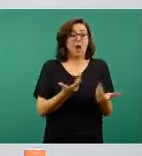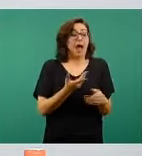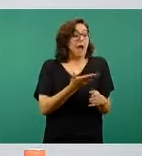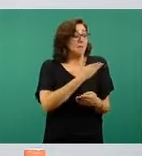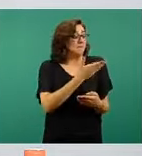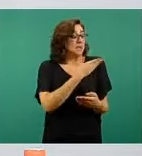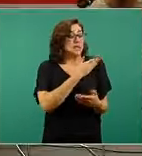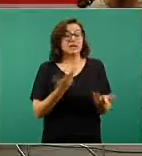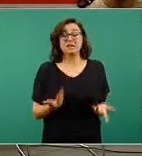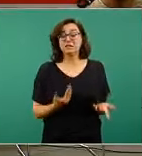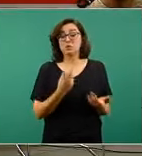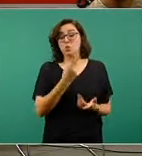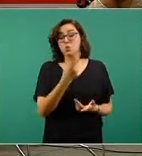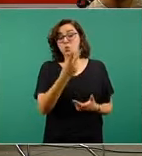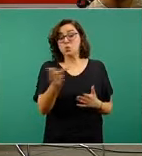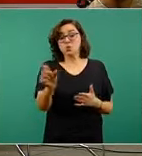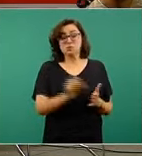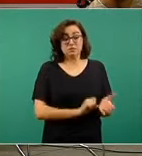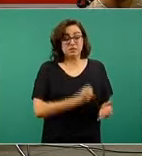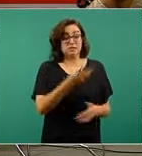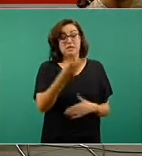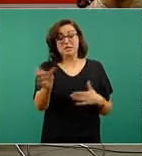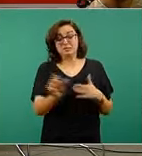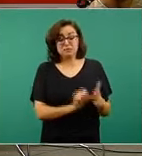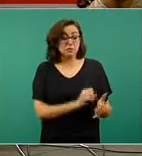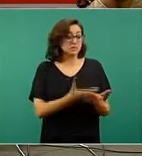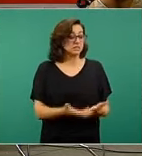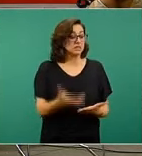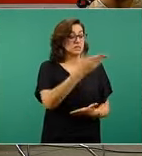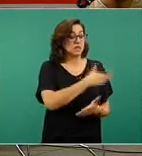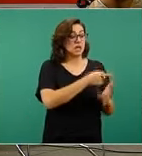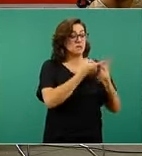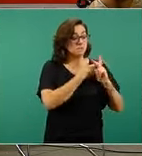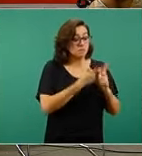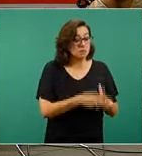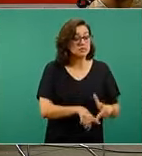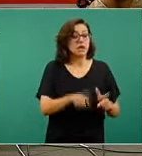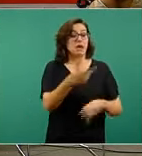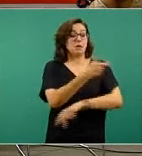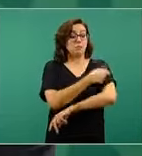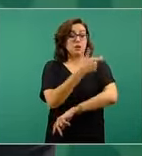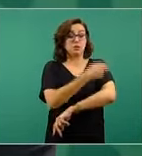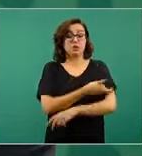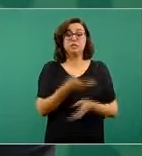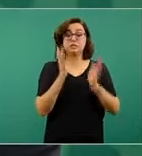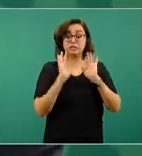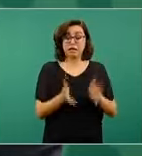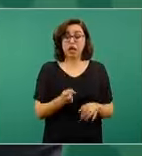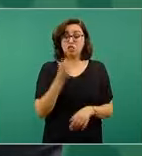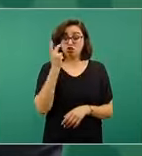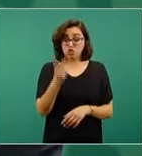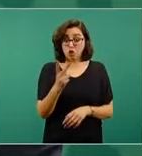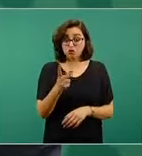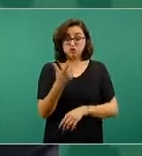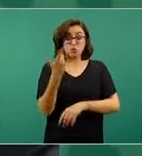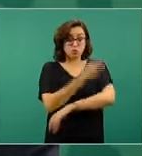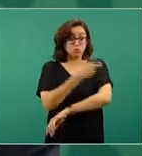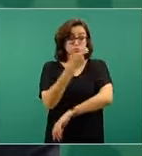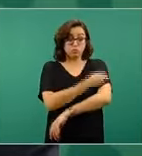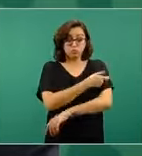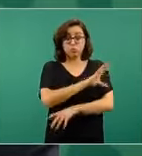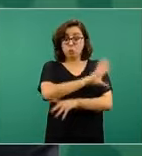los que no solo iniciaron la vacuna, sino todavía con menos tiempo, las personas que han logrado ya la cobertura total y en